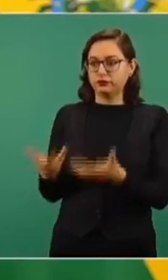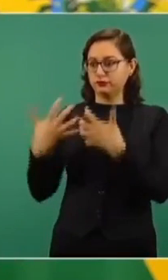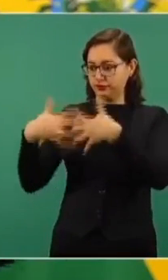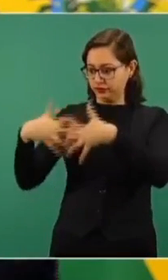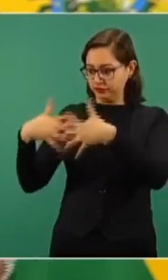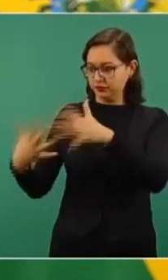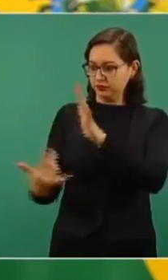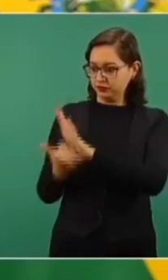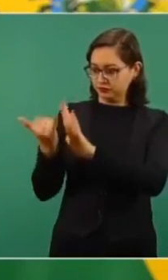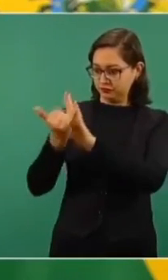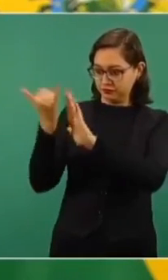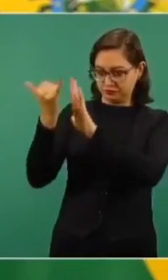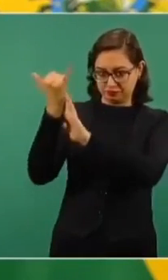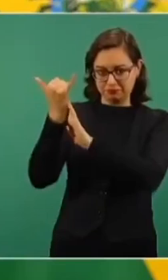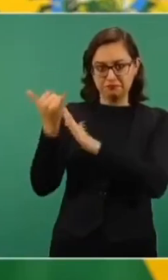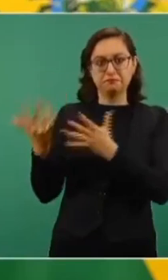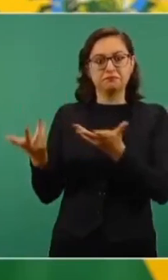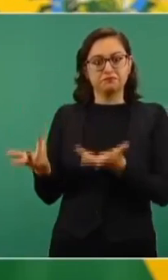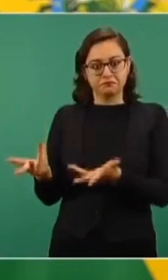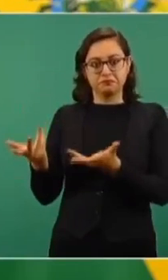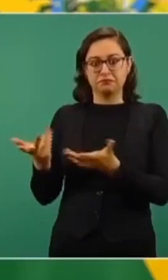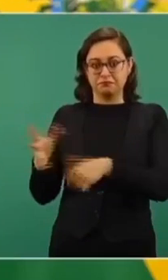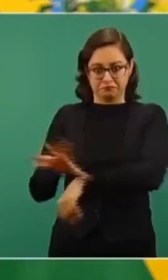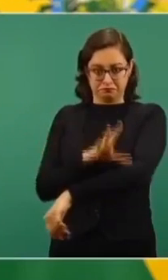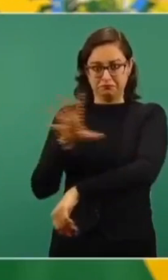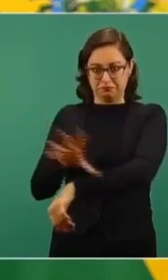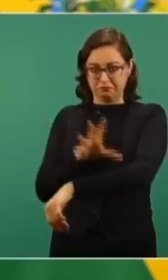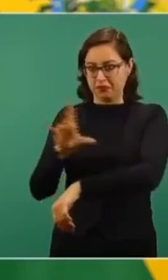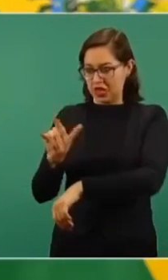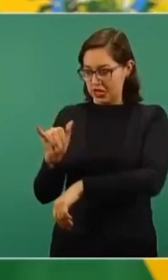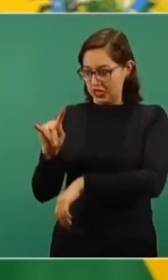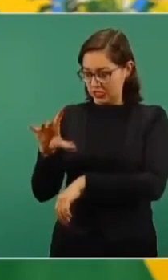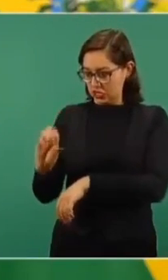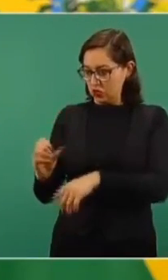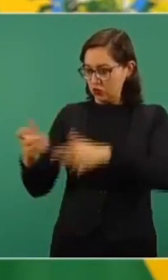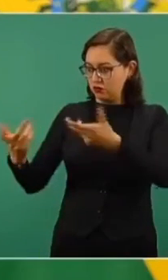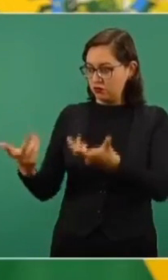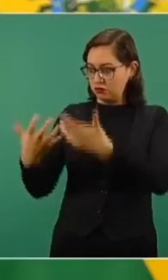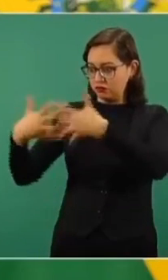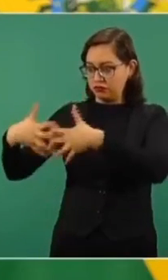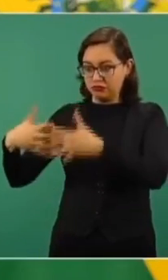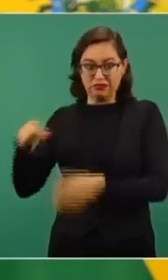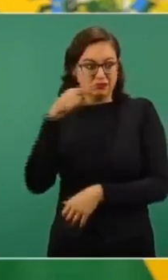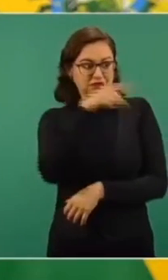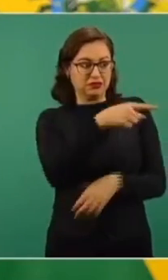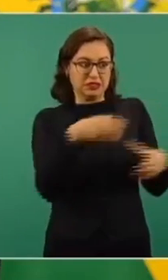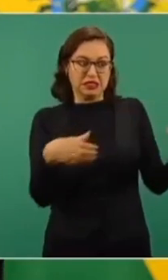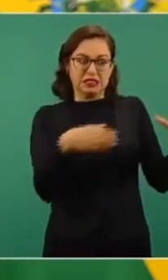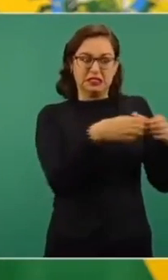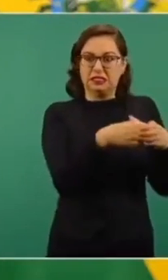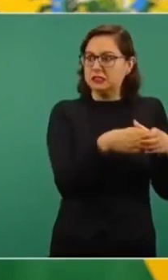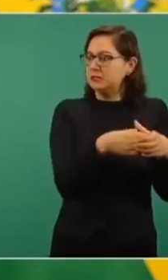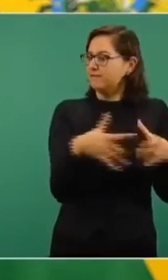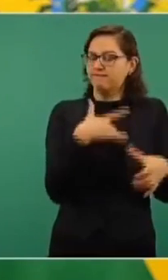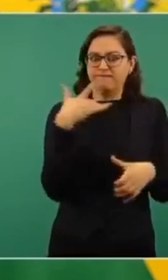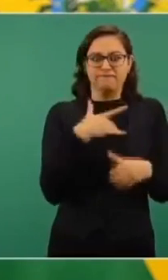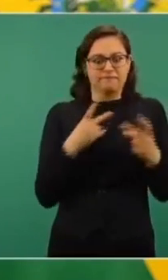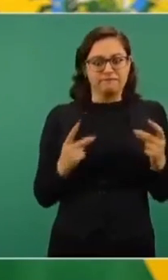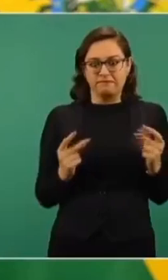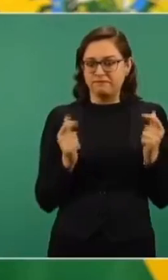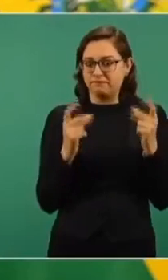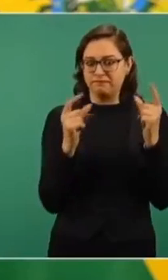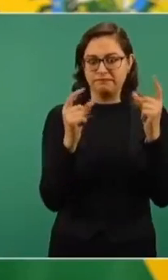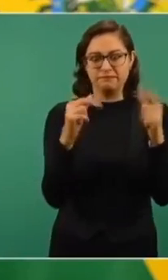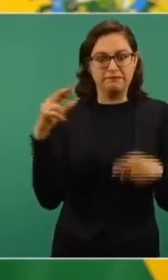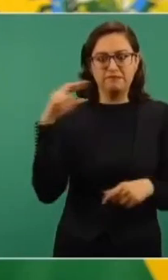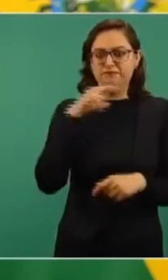planta y empezar a producir baterías de litio, viene el golpe de Estado, que justamente uno de